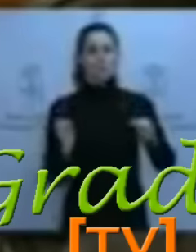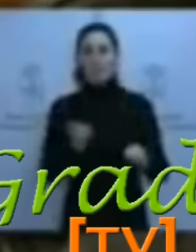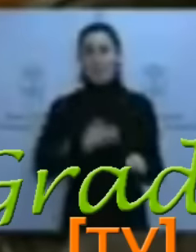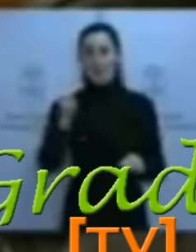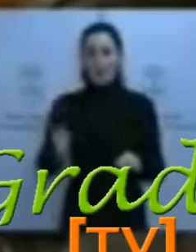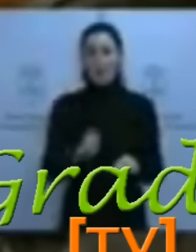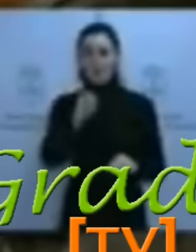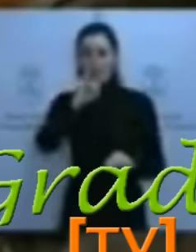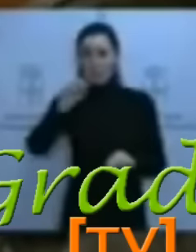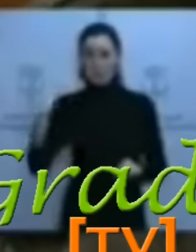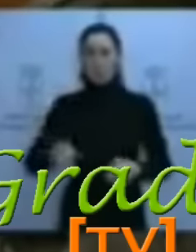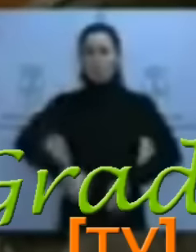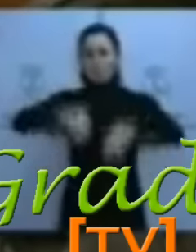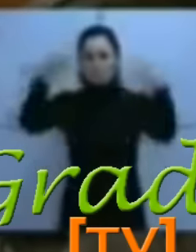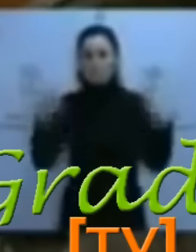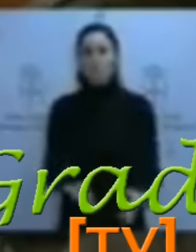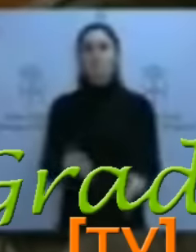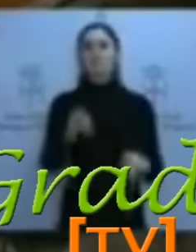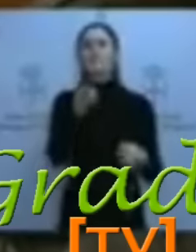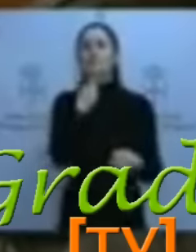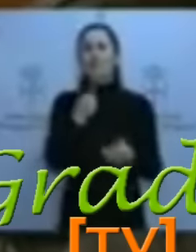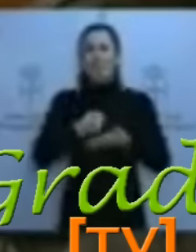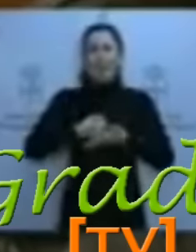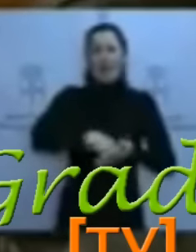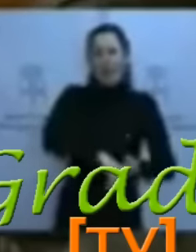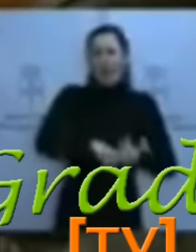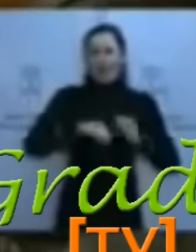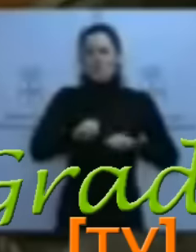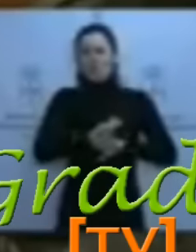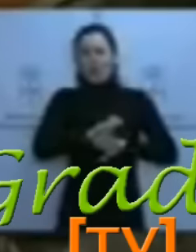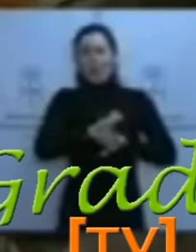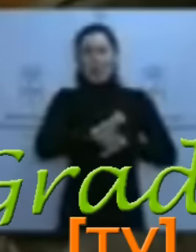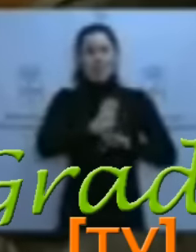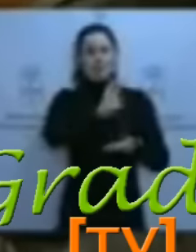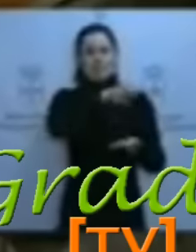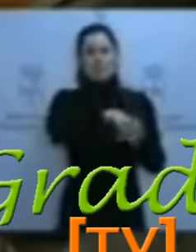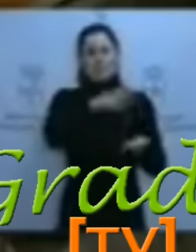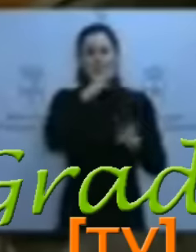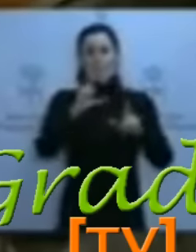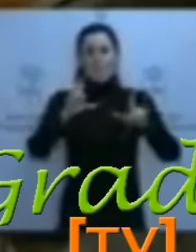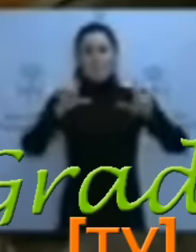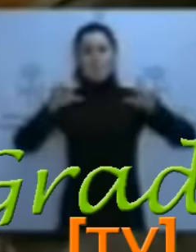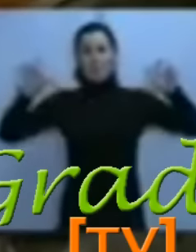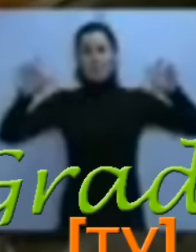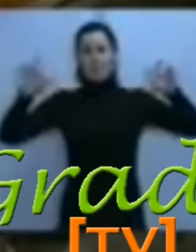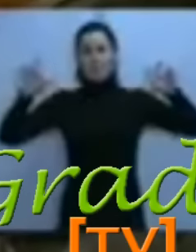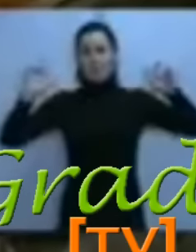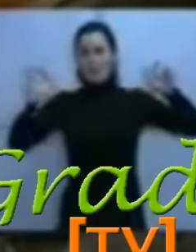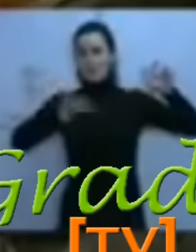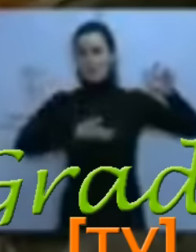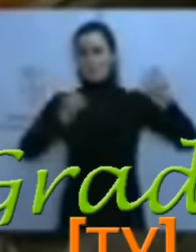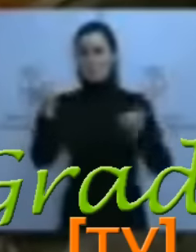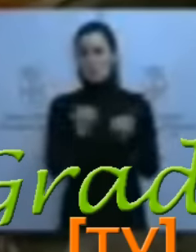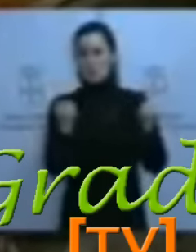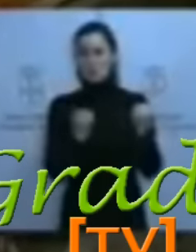Unida confirma haber sido presionado por su consejería por ser fotografiado en el ayuntamiento con el vehículo de